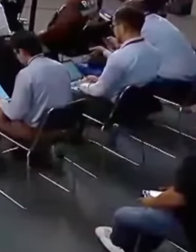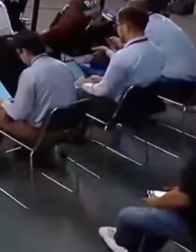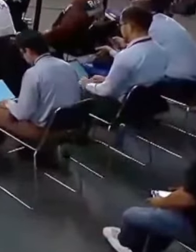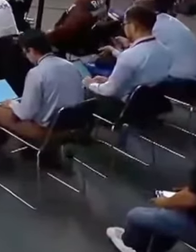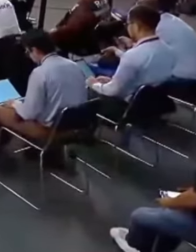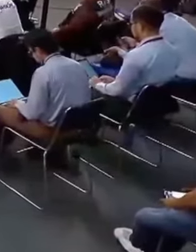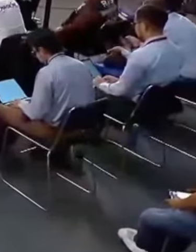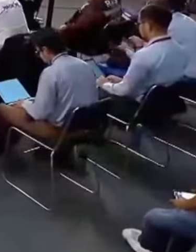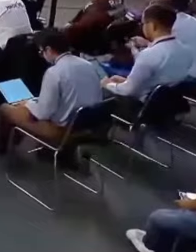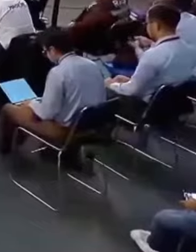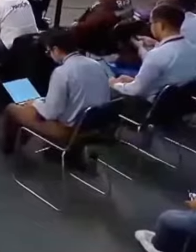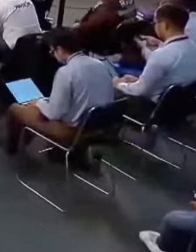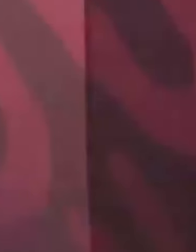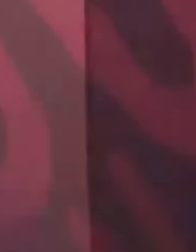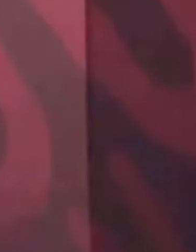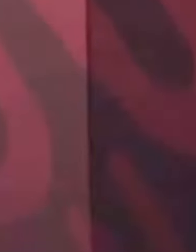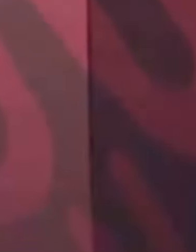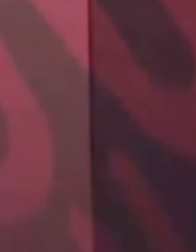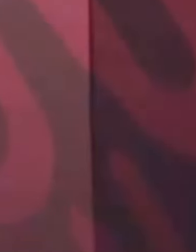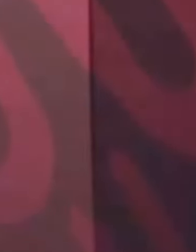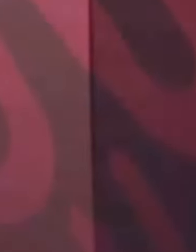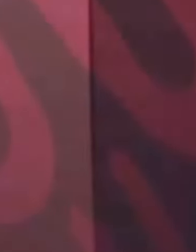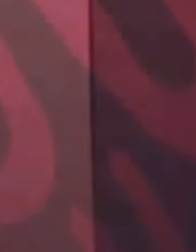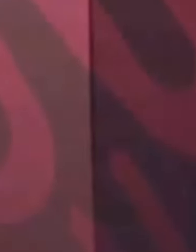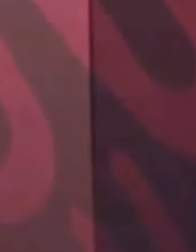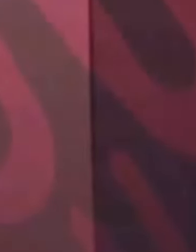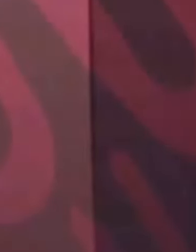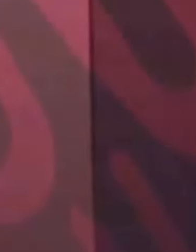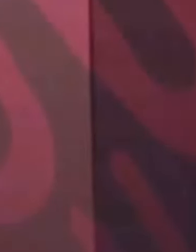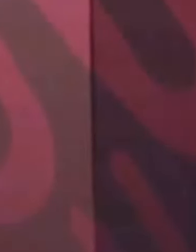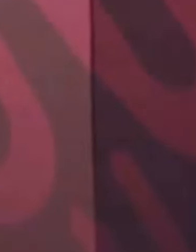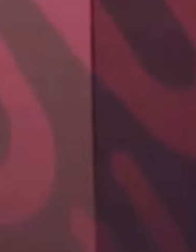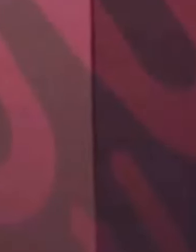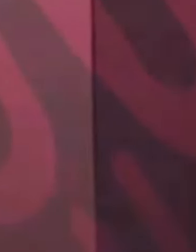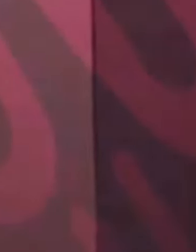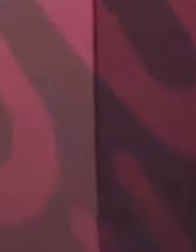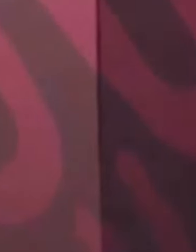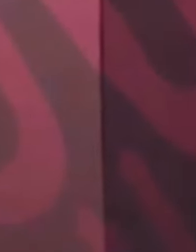Entonces, eso explica, ¿no?, el porqué. Adelante.